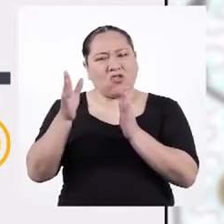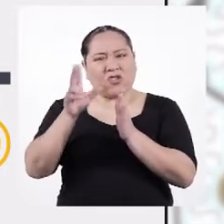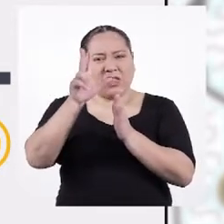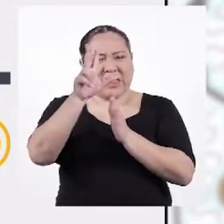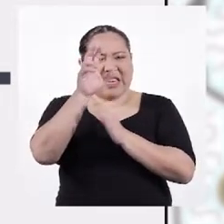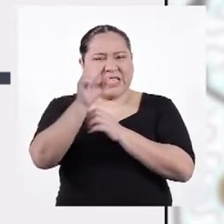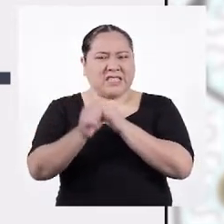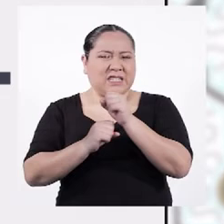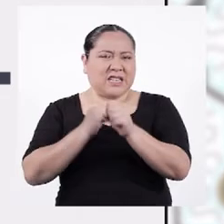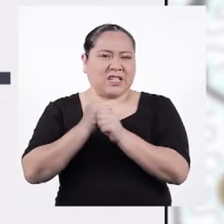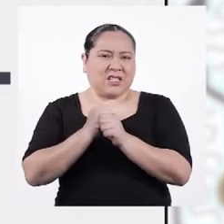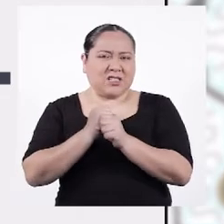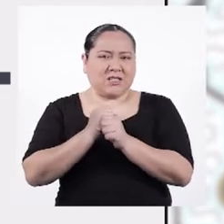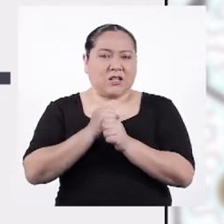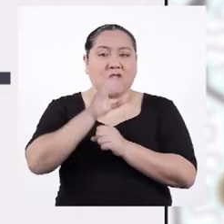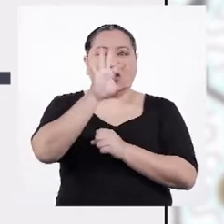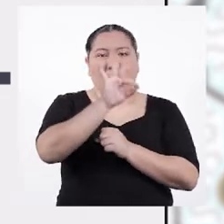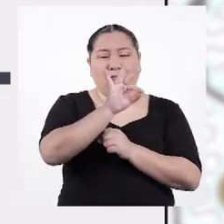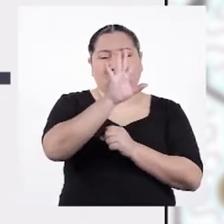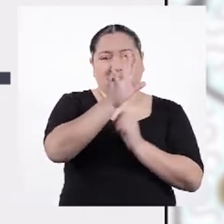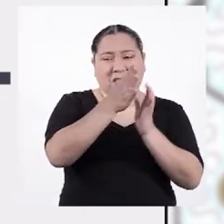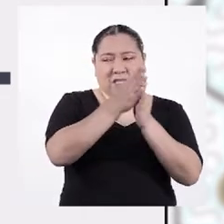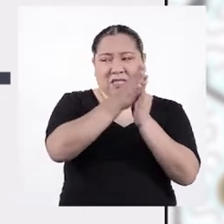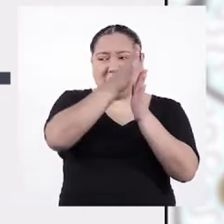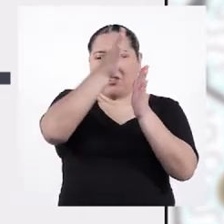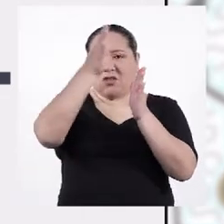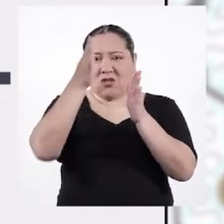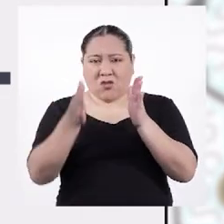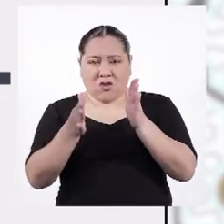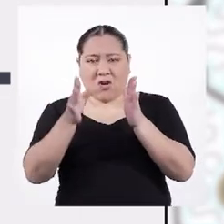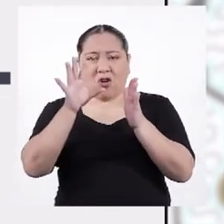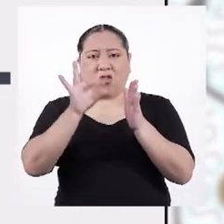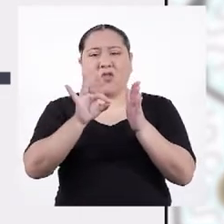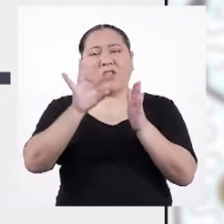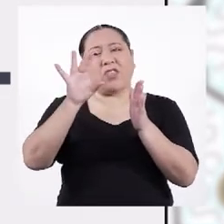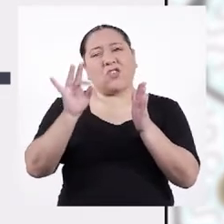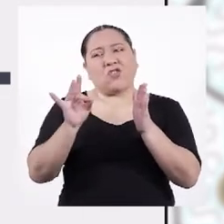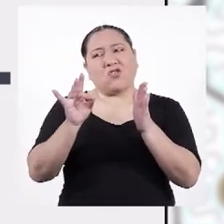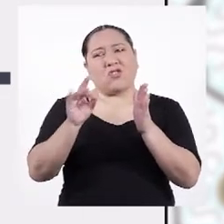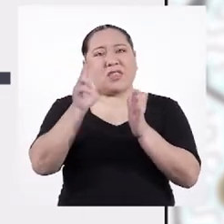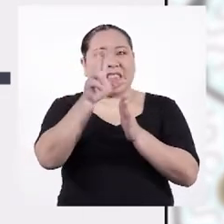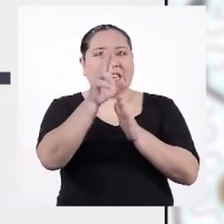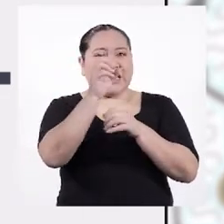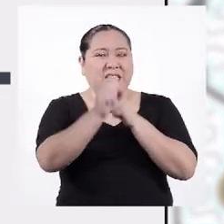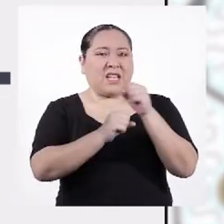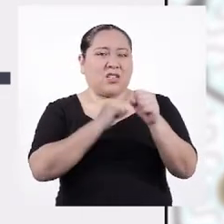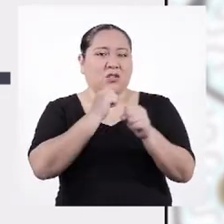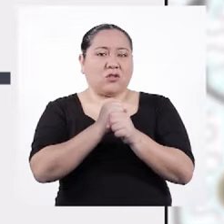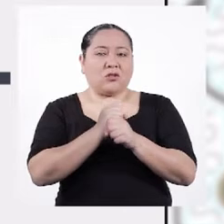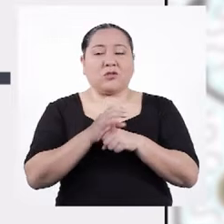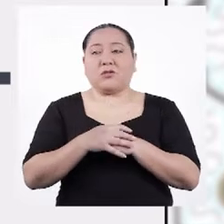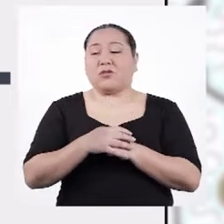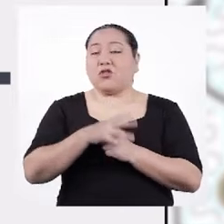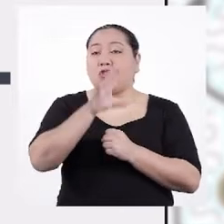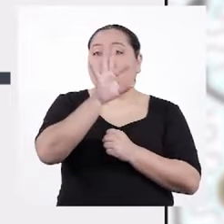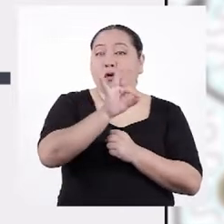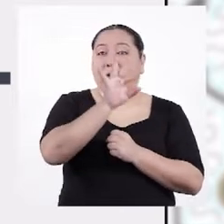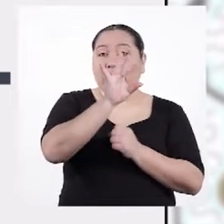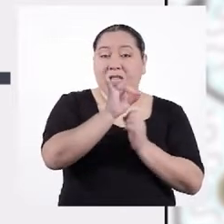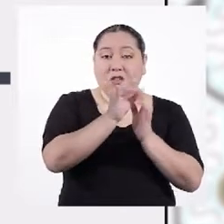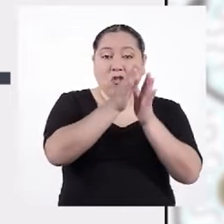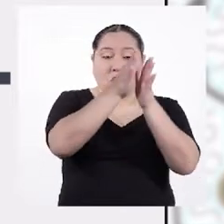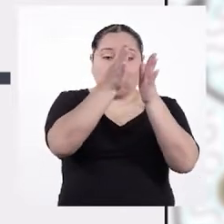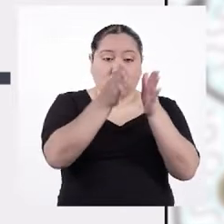de 1995 a 1998 hay 3 años. De 1998 a